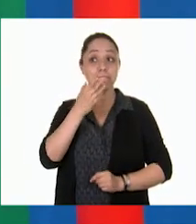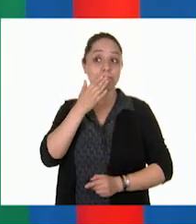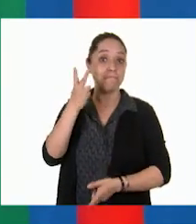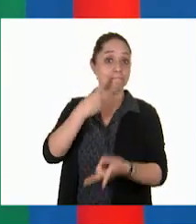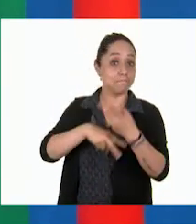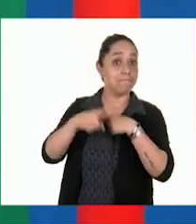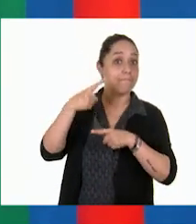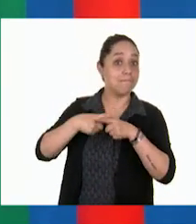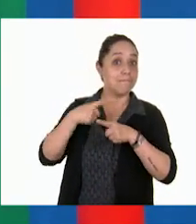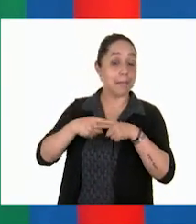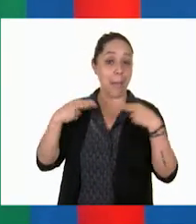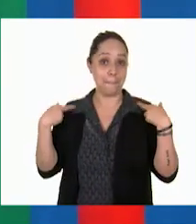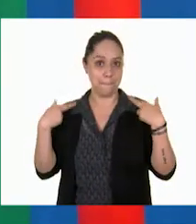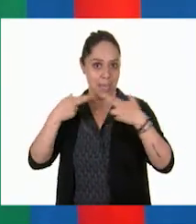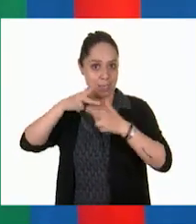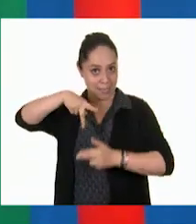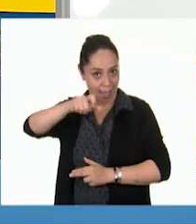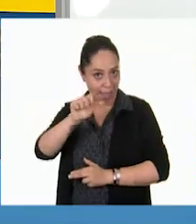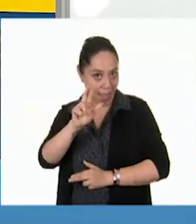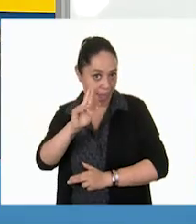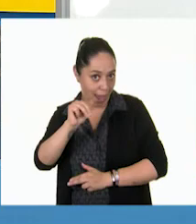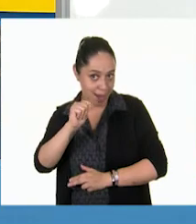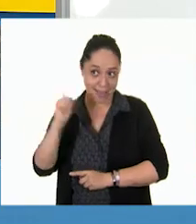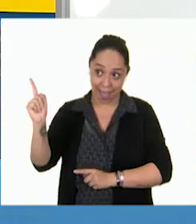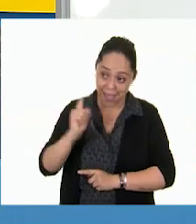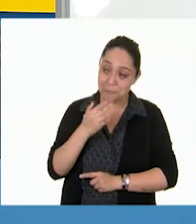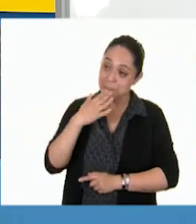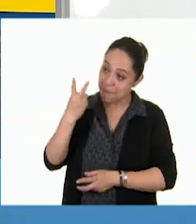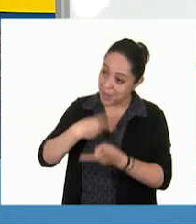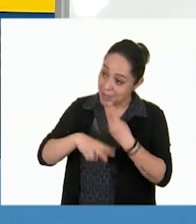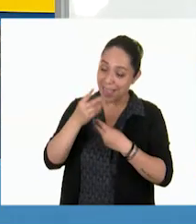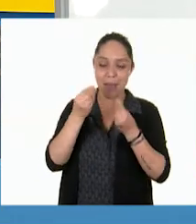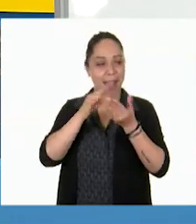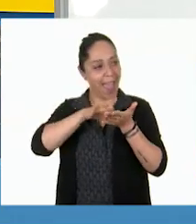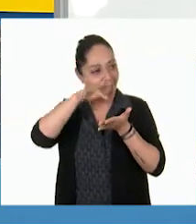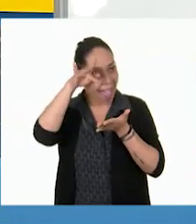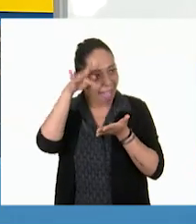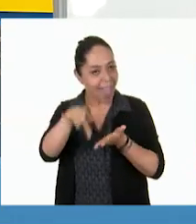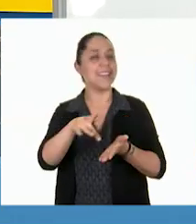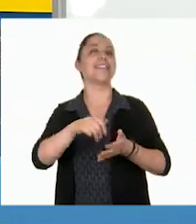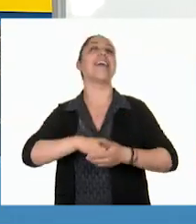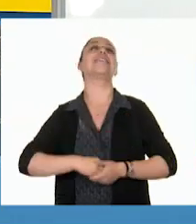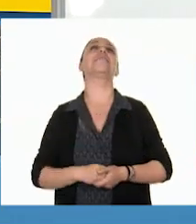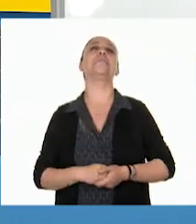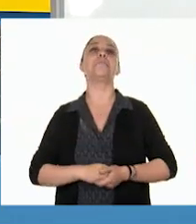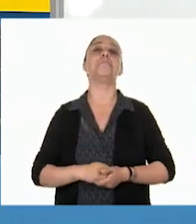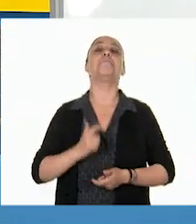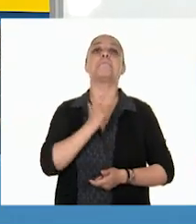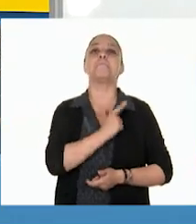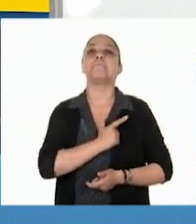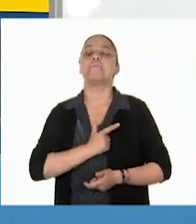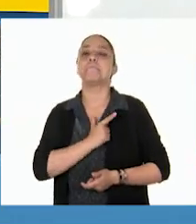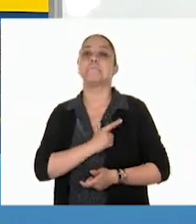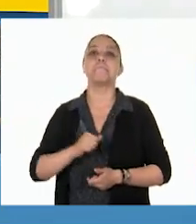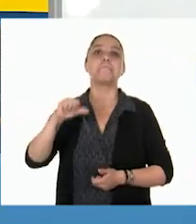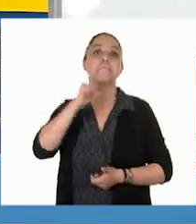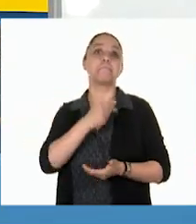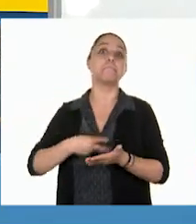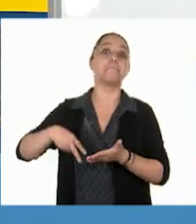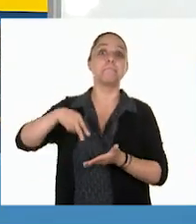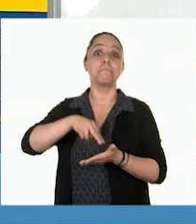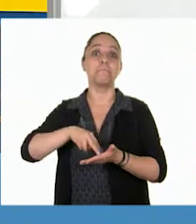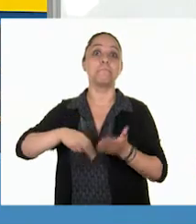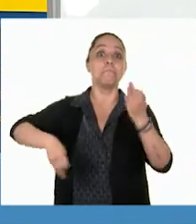a nuestra maestra Karina. Maestra, bienvenida. Qué gusto Muchísimas verla. Muchísimas gracias, Juan Carlos. Me da un gusto enorme poder estar aquí. Hola